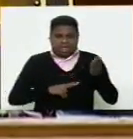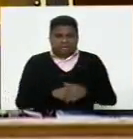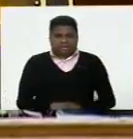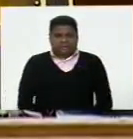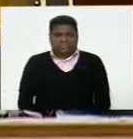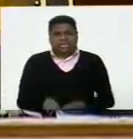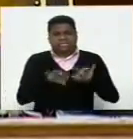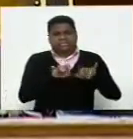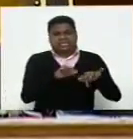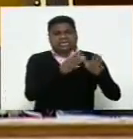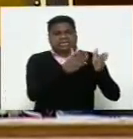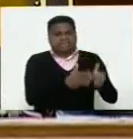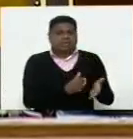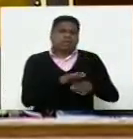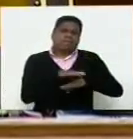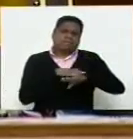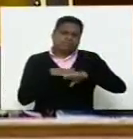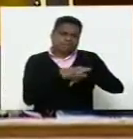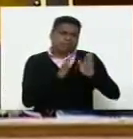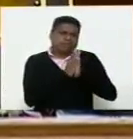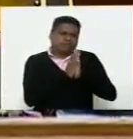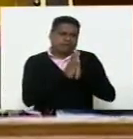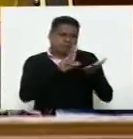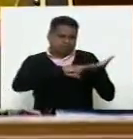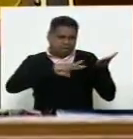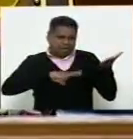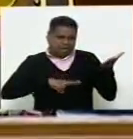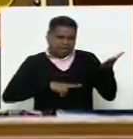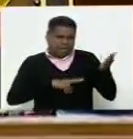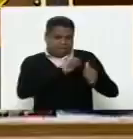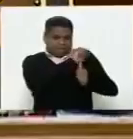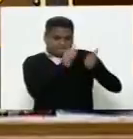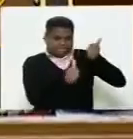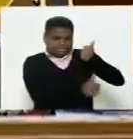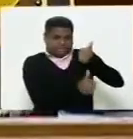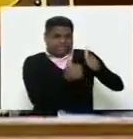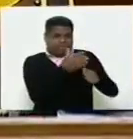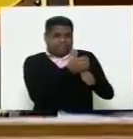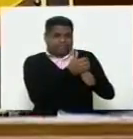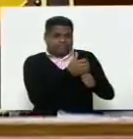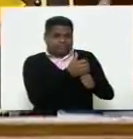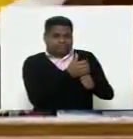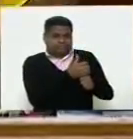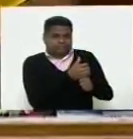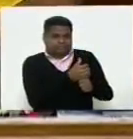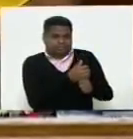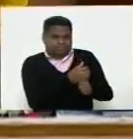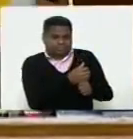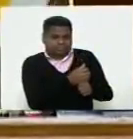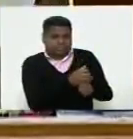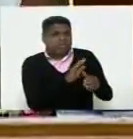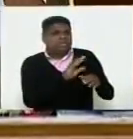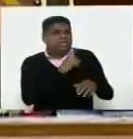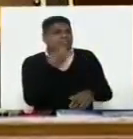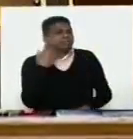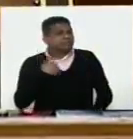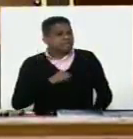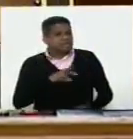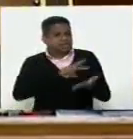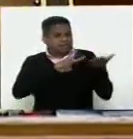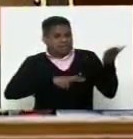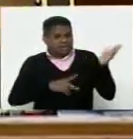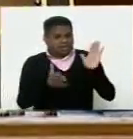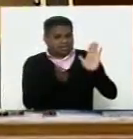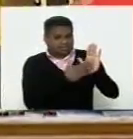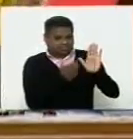secretario, excúsame, pero la primera vicepresidenta tiene privilegio como mujer para esta ley.